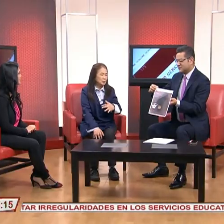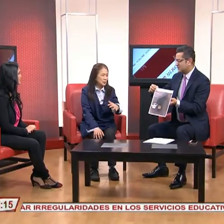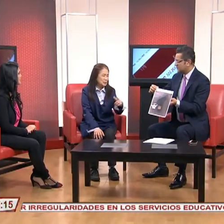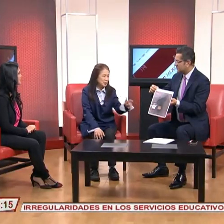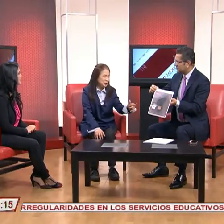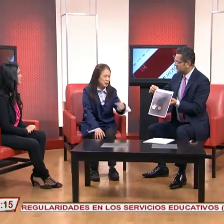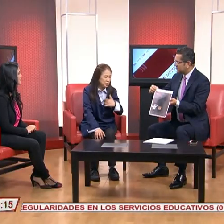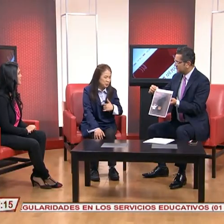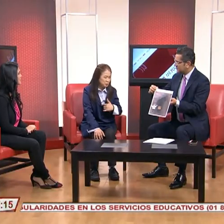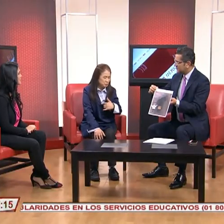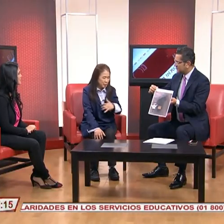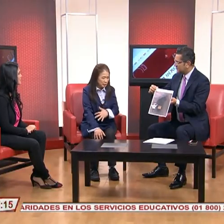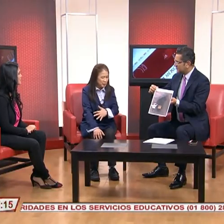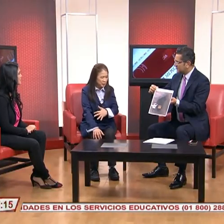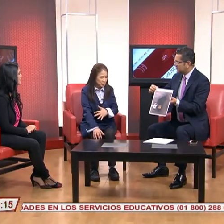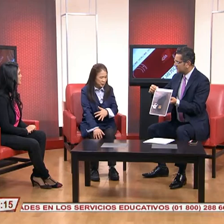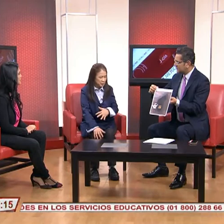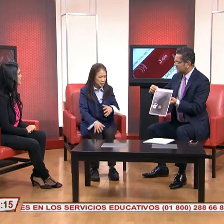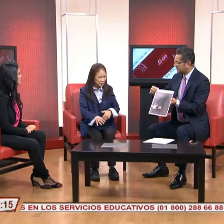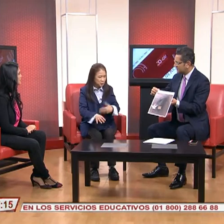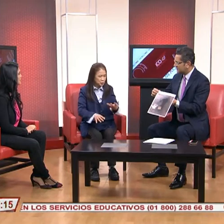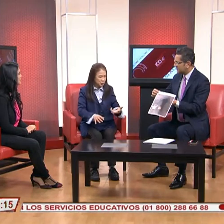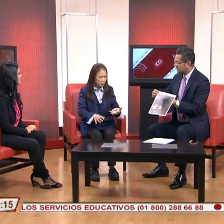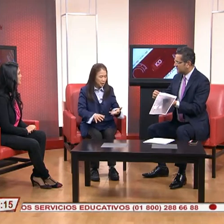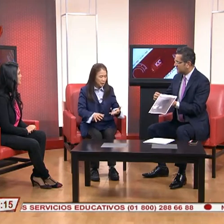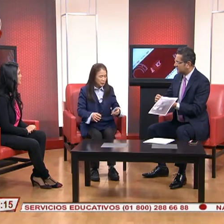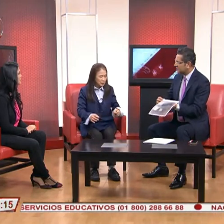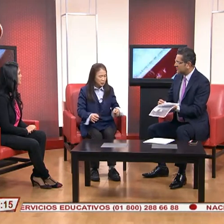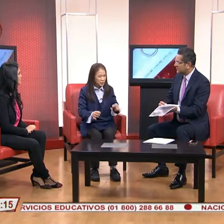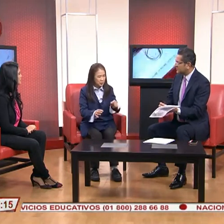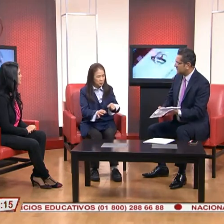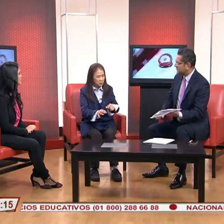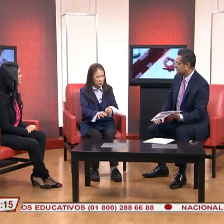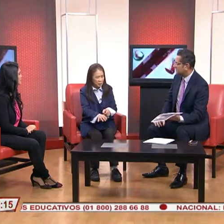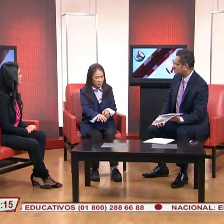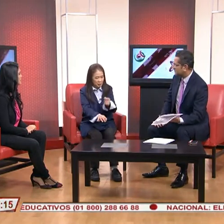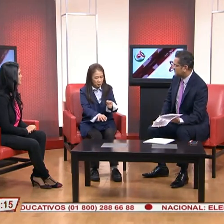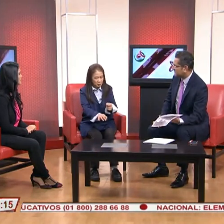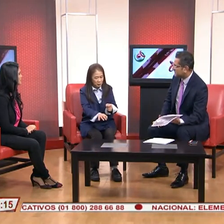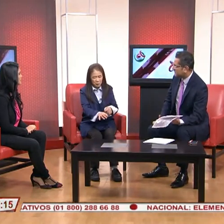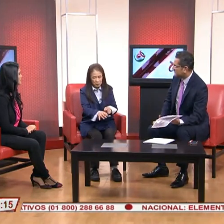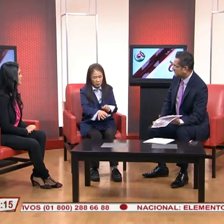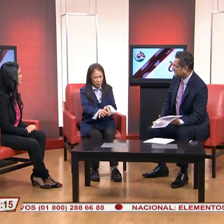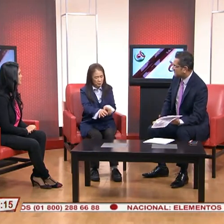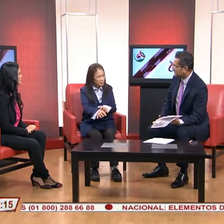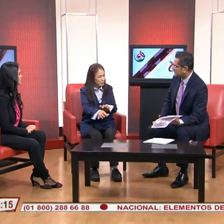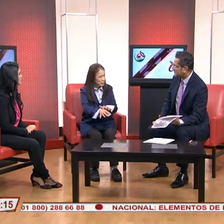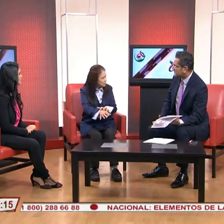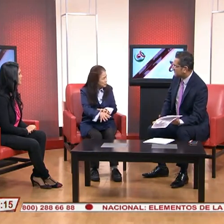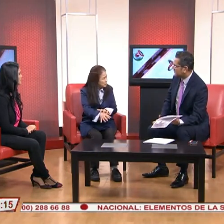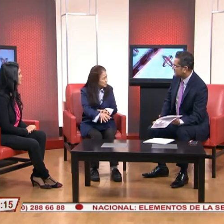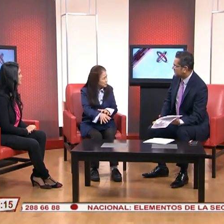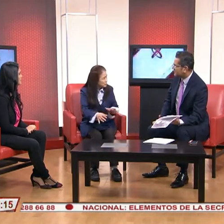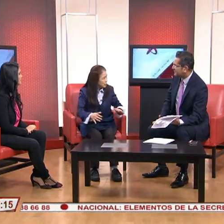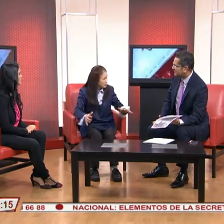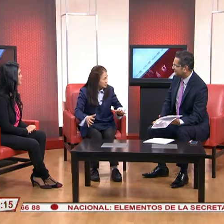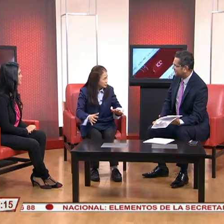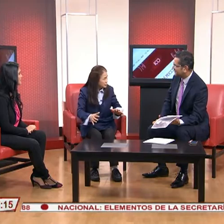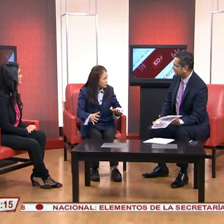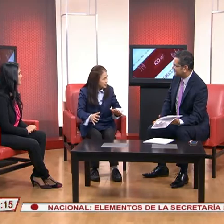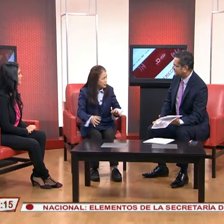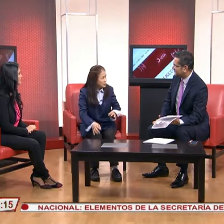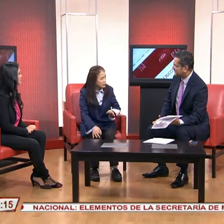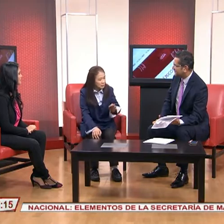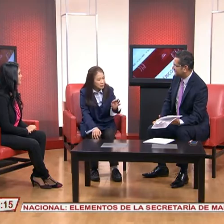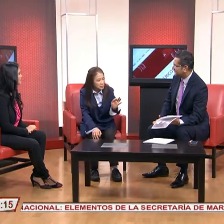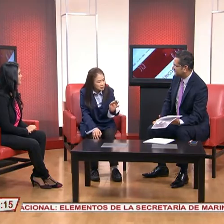We have many hidden points which doesn't show, so we have to picking up from the palpation or